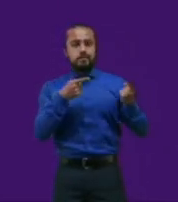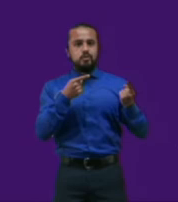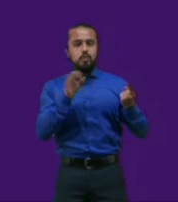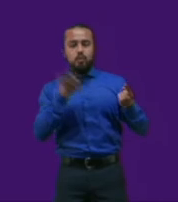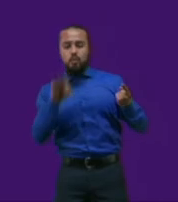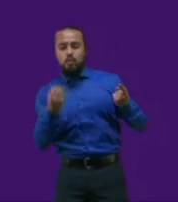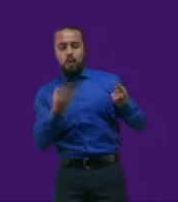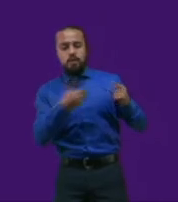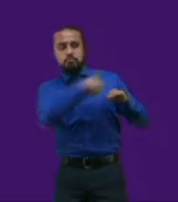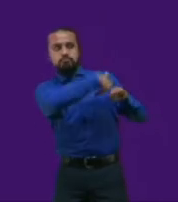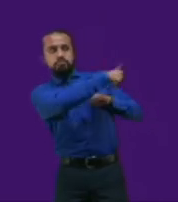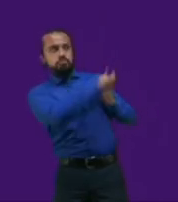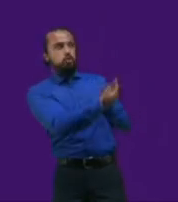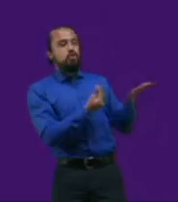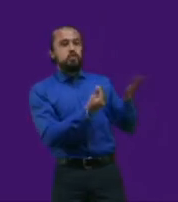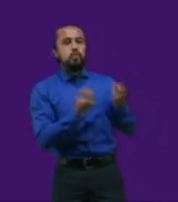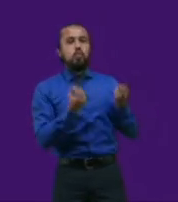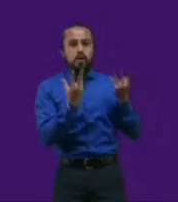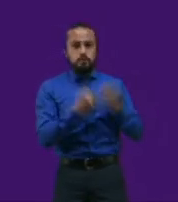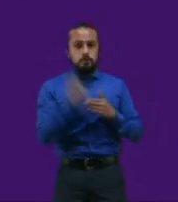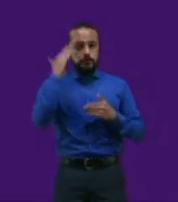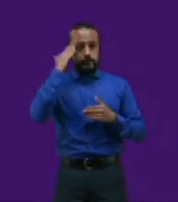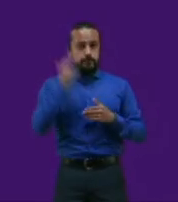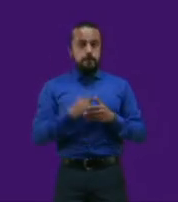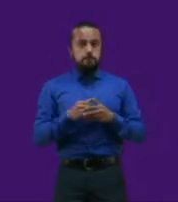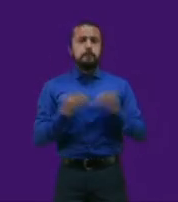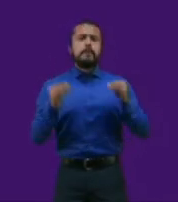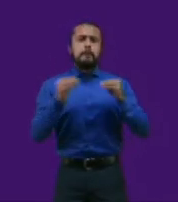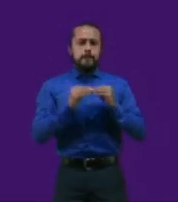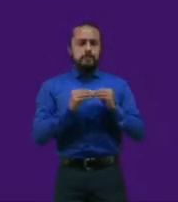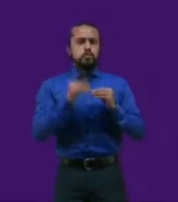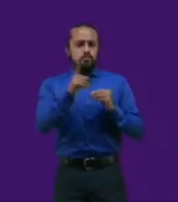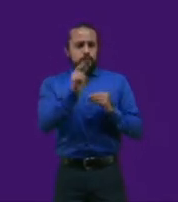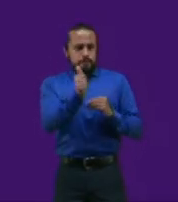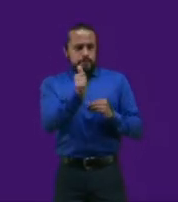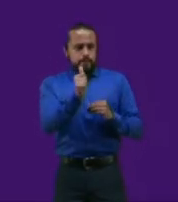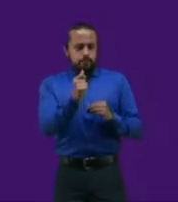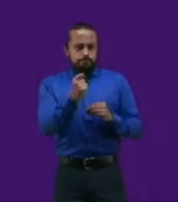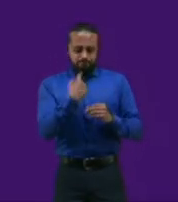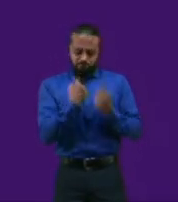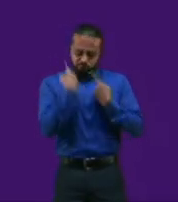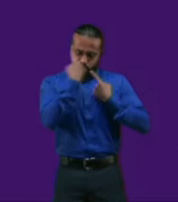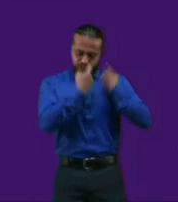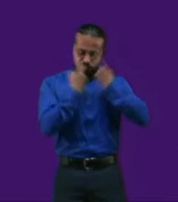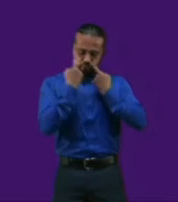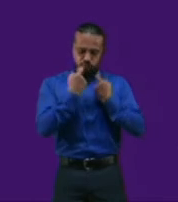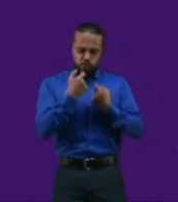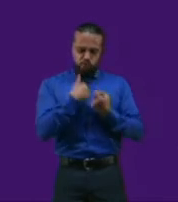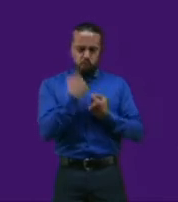yo creo que es importante eso. O sea, como que pregúntate por qué estás buscando inversión.